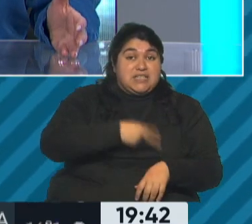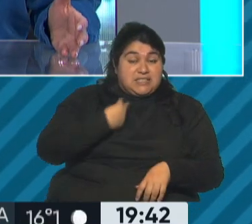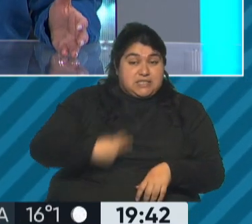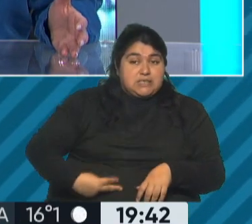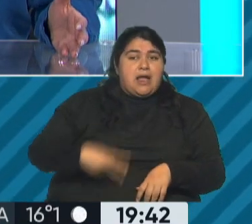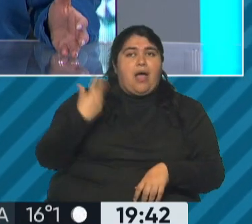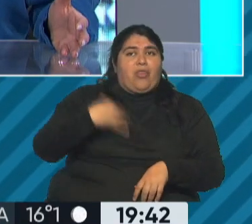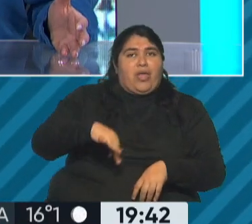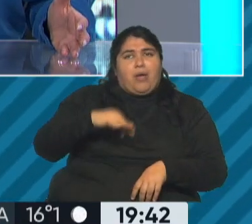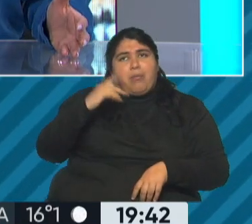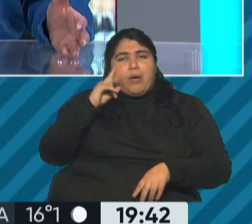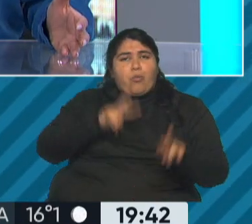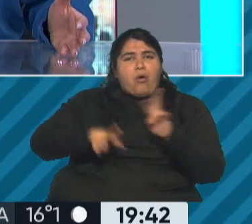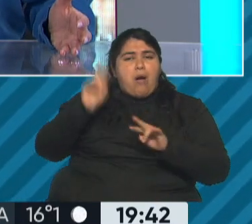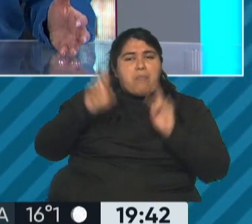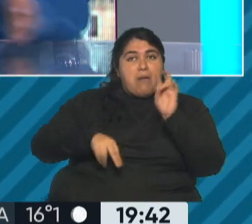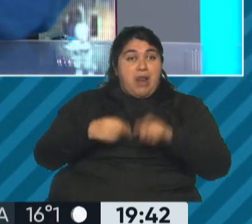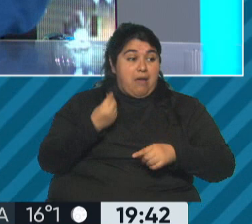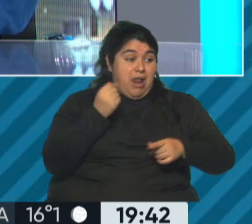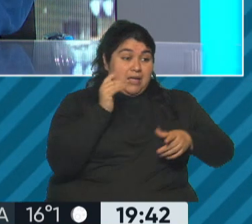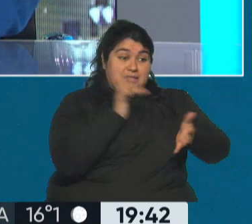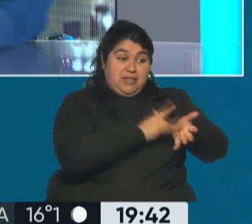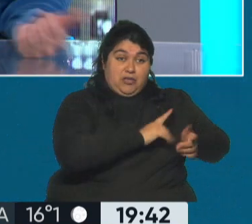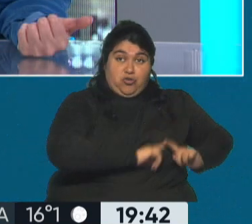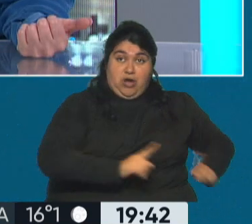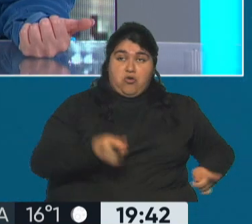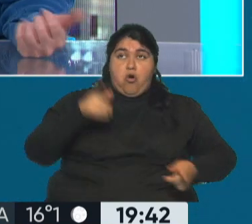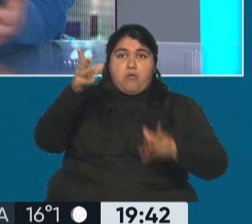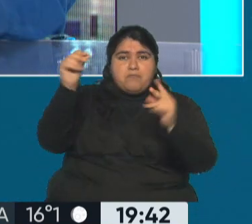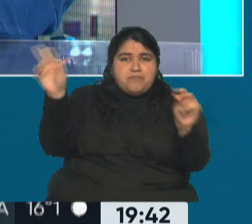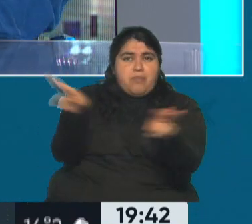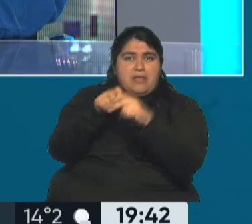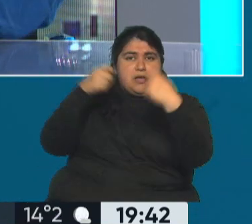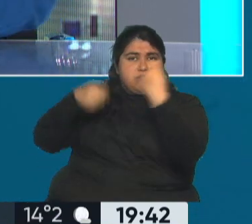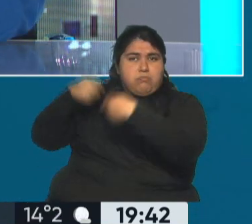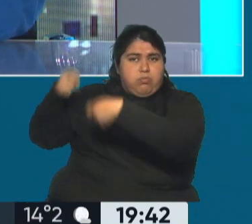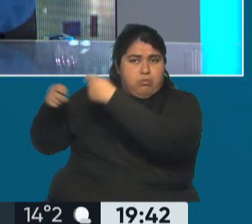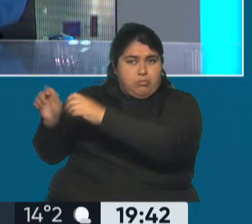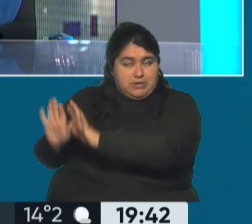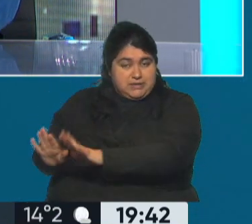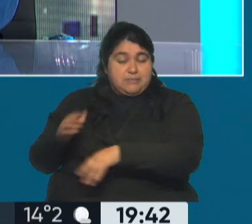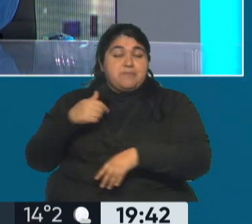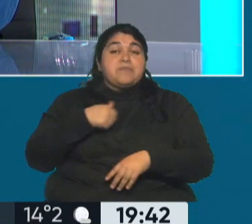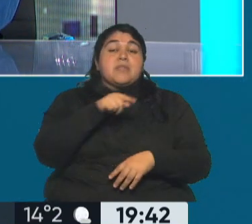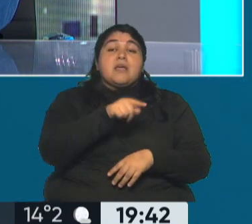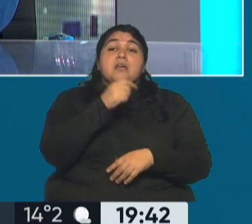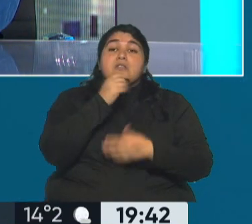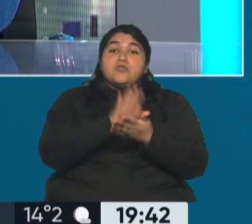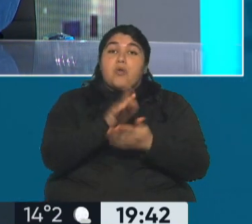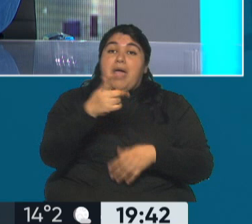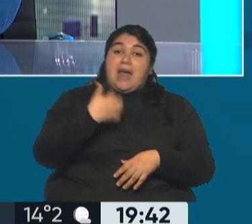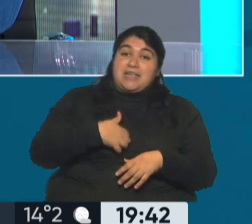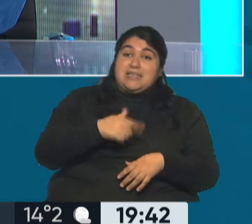que creativamente pagar sin usar reservas. 4 de agosto, este viernes, anunciamos que con un acuerdo bilateral entre